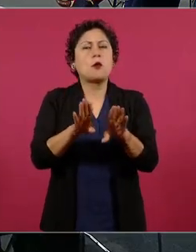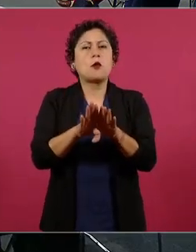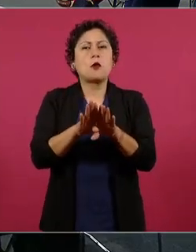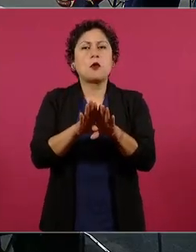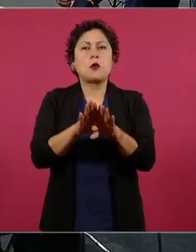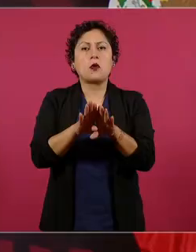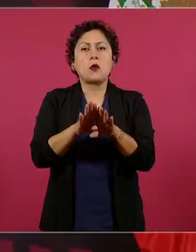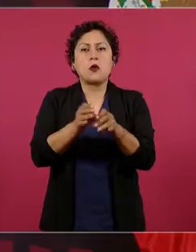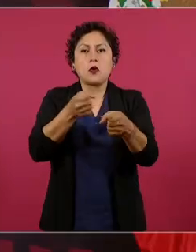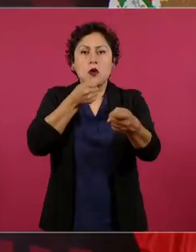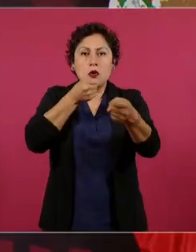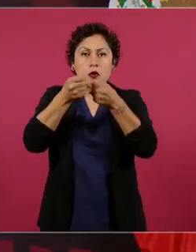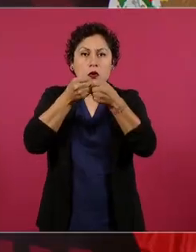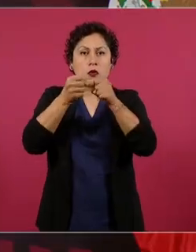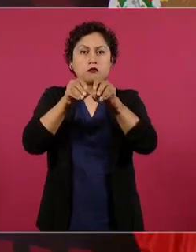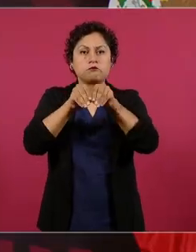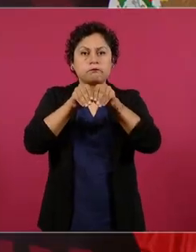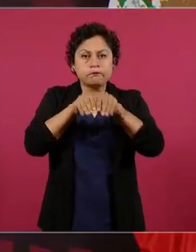de vasallos,